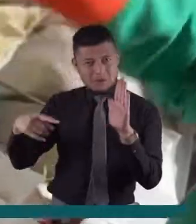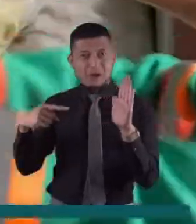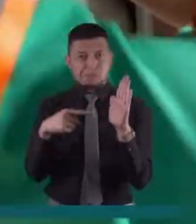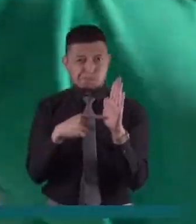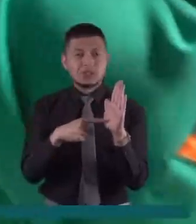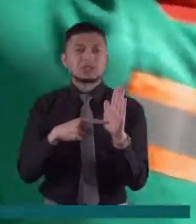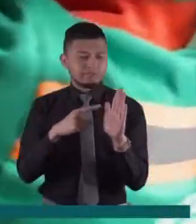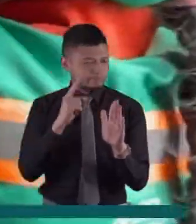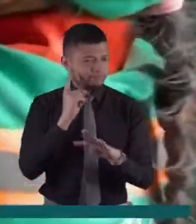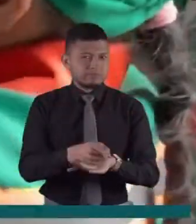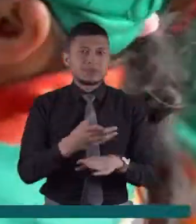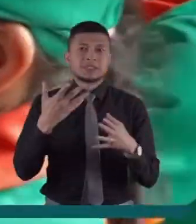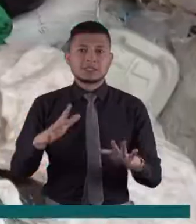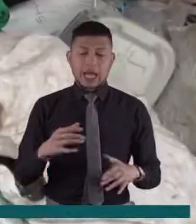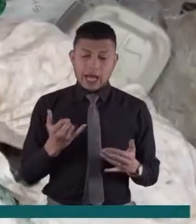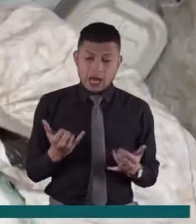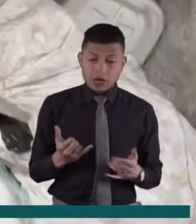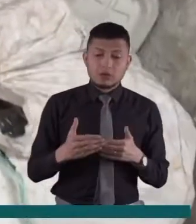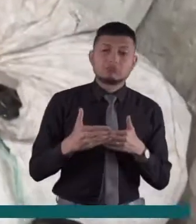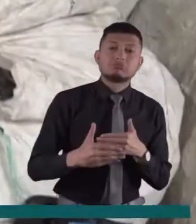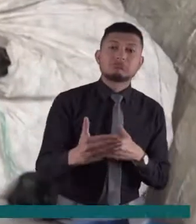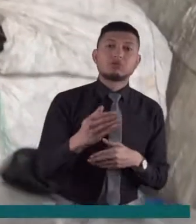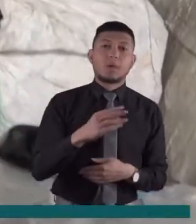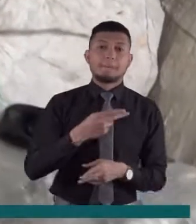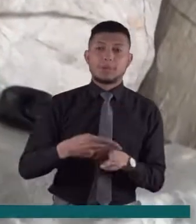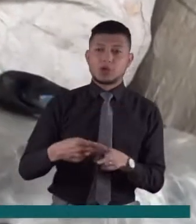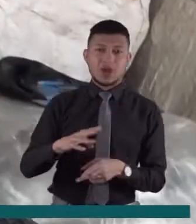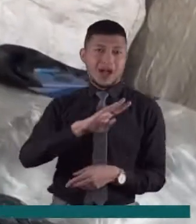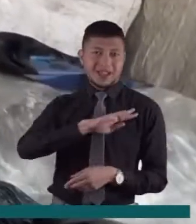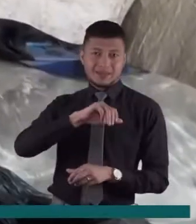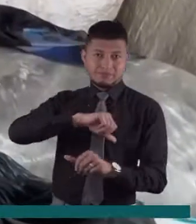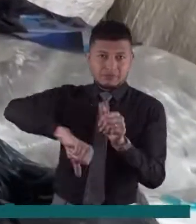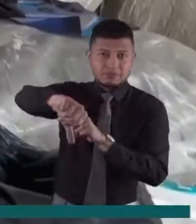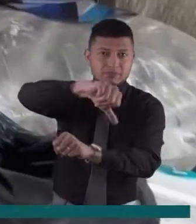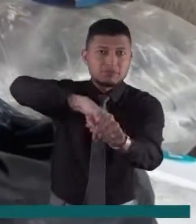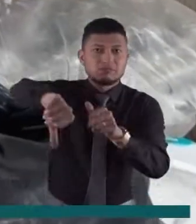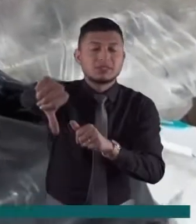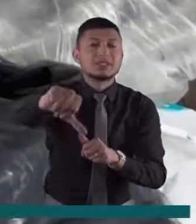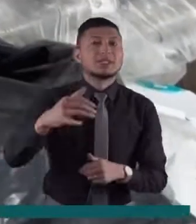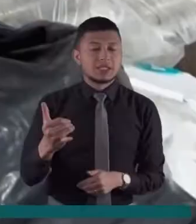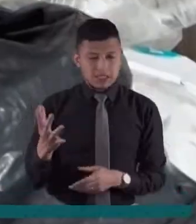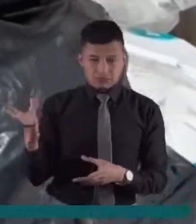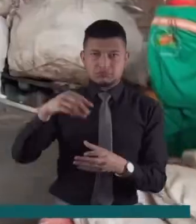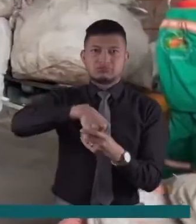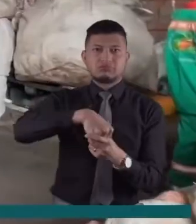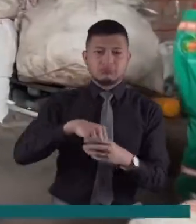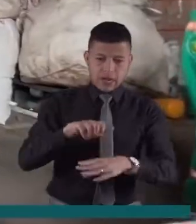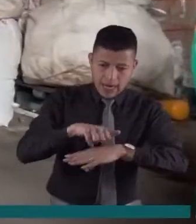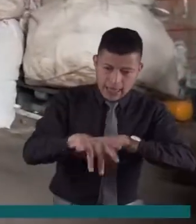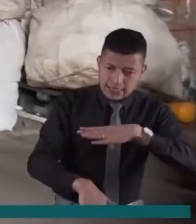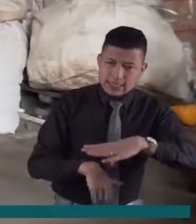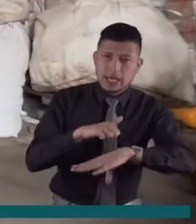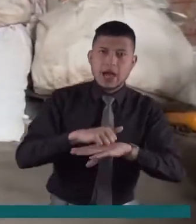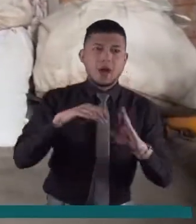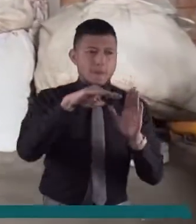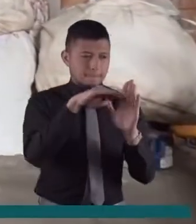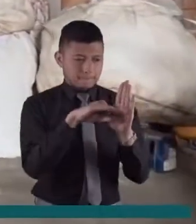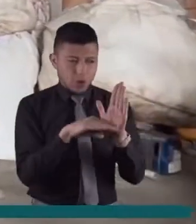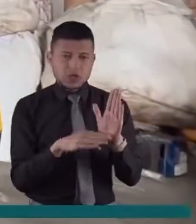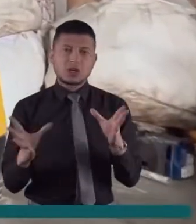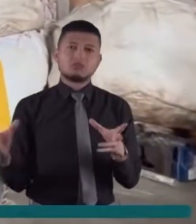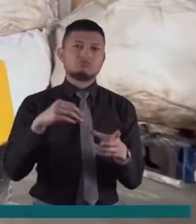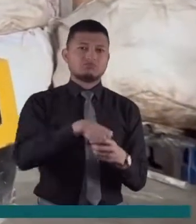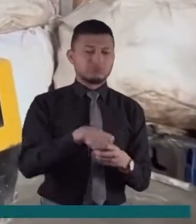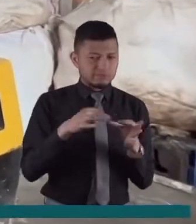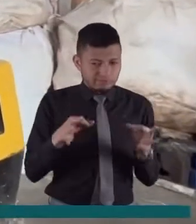quedó establecido que en esta y las próximas tres administraciones de la ciudad deberá incluirse a los recicladores en sus políticas,